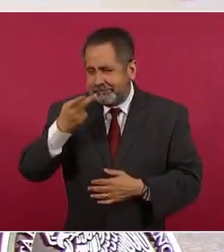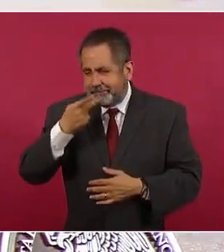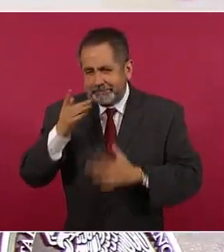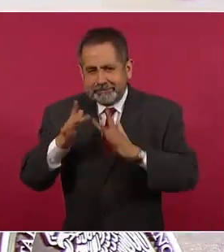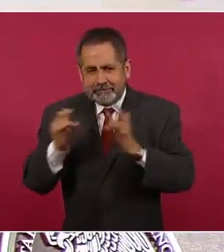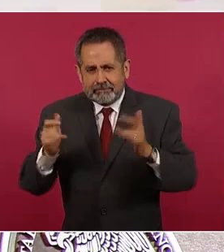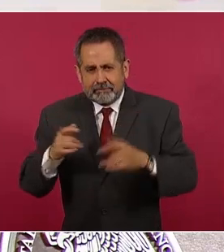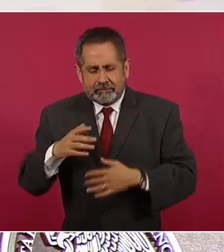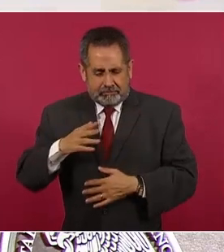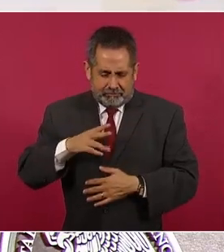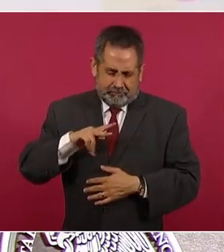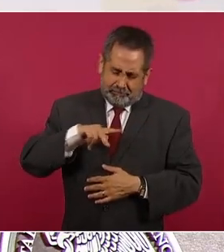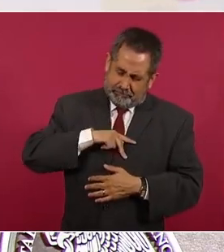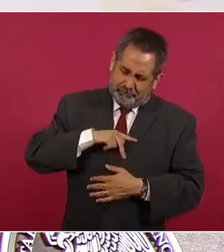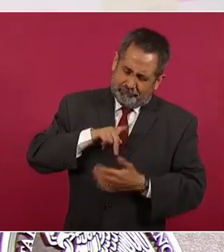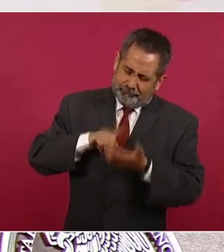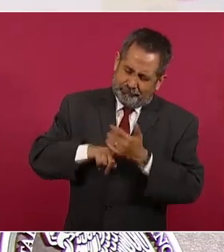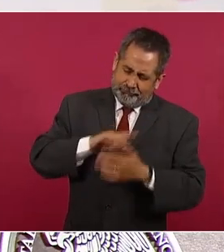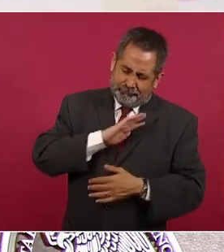hablo castilla.